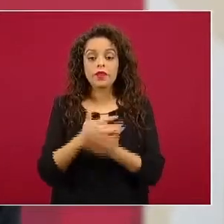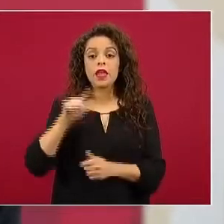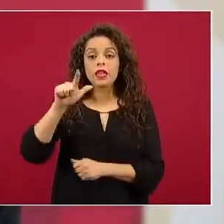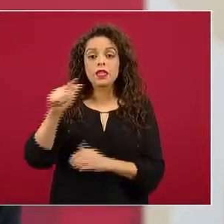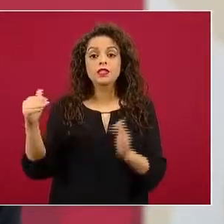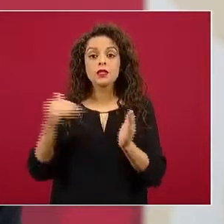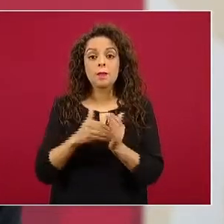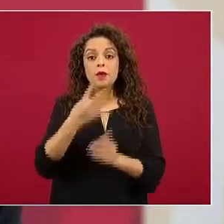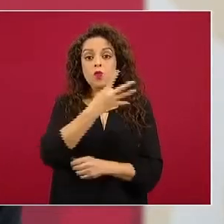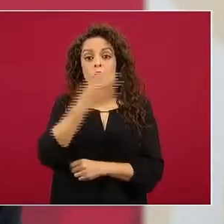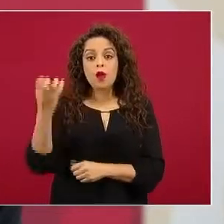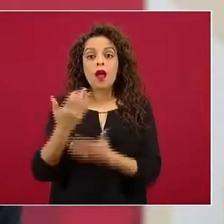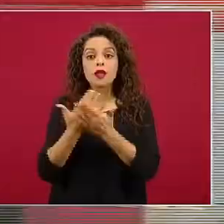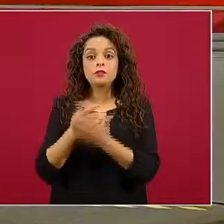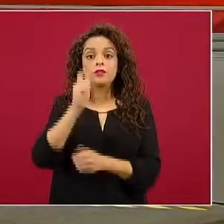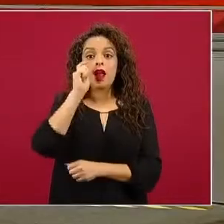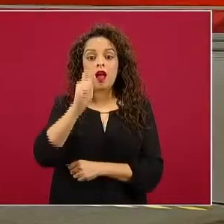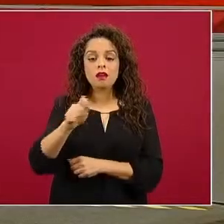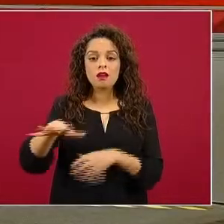17.400 esperan un trasplante de riñón,